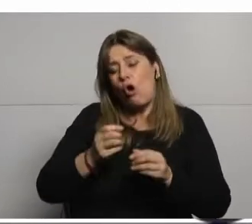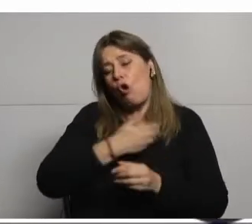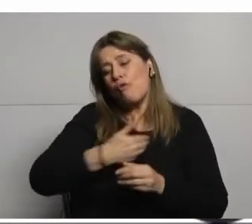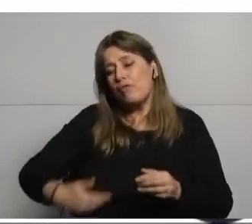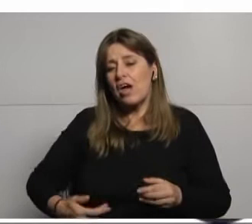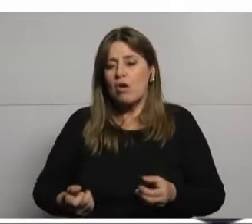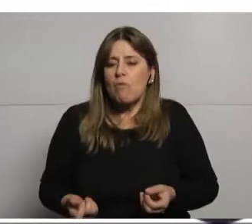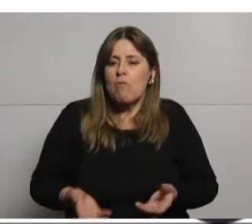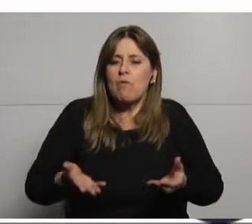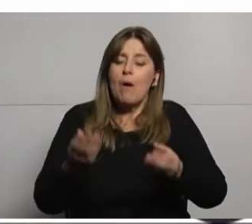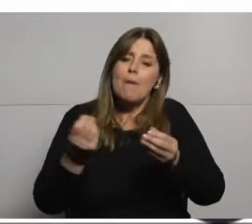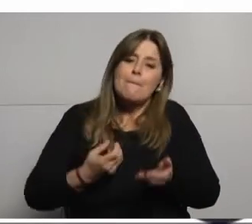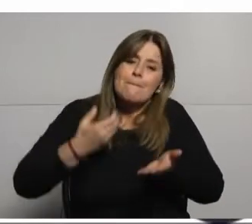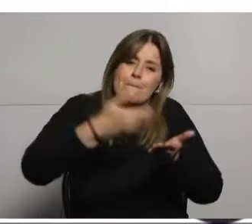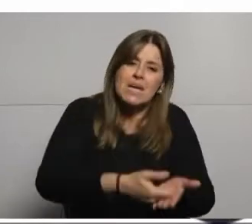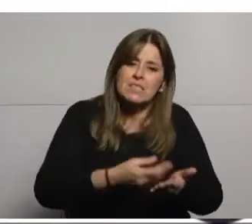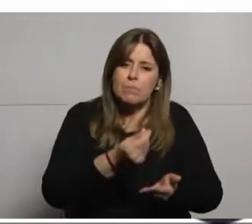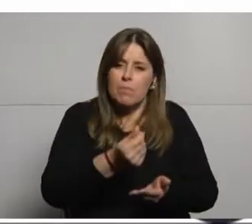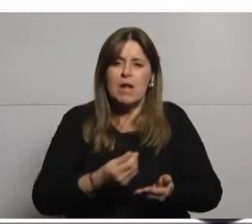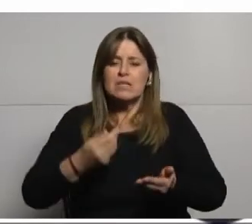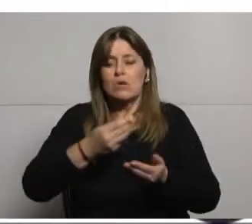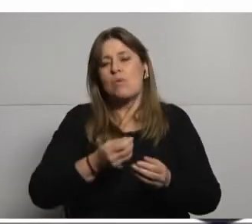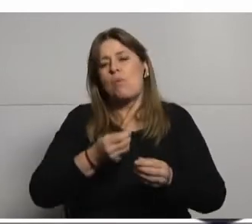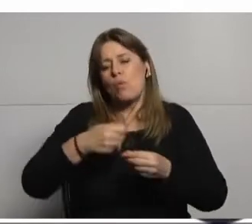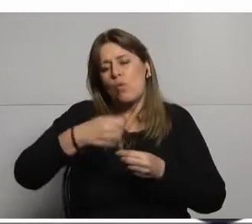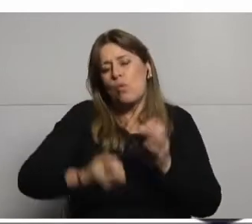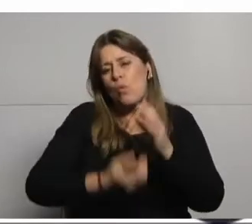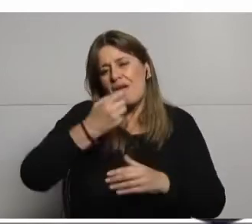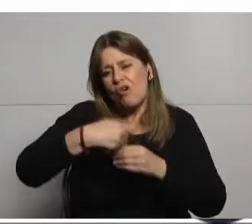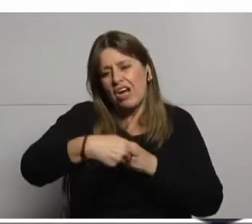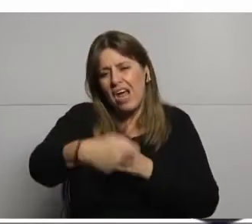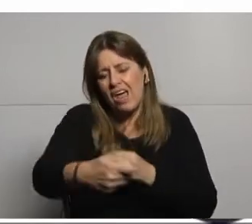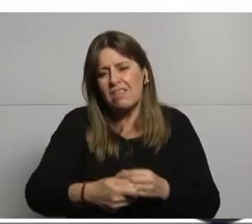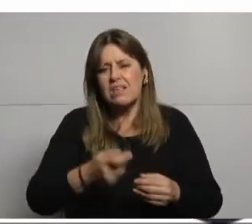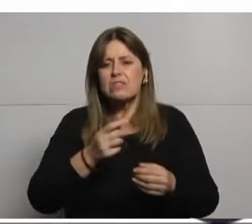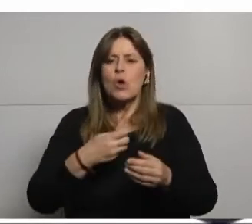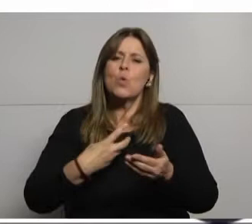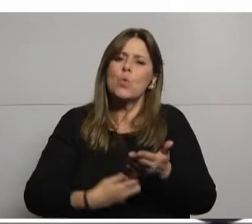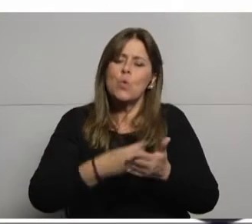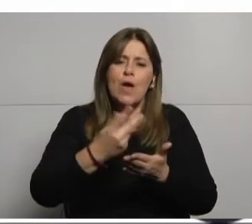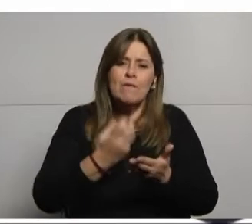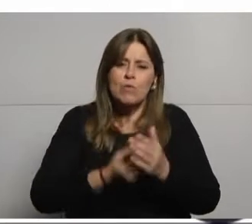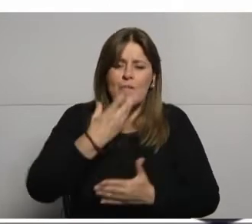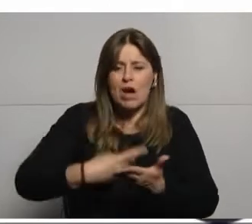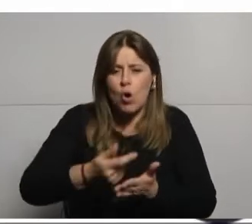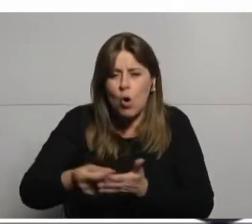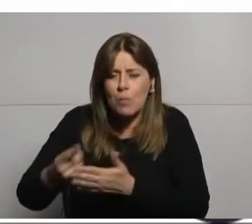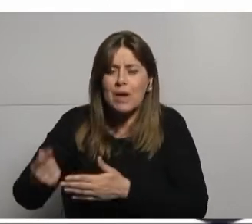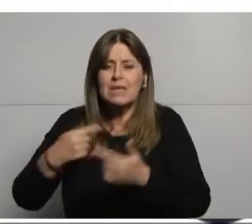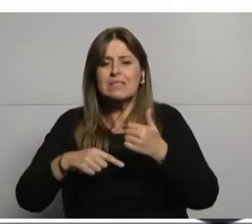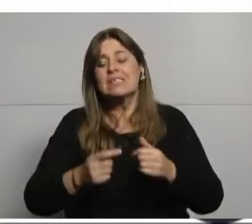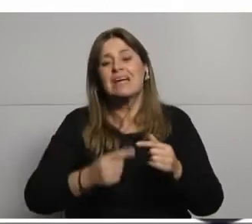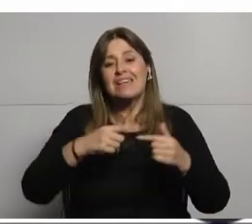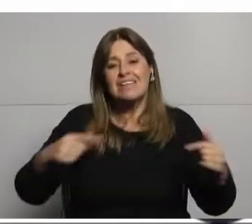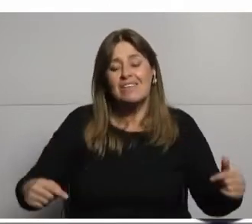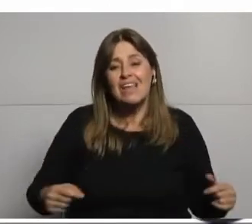a hacer más inversiones, eso genera nuevos créditos operativos, nuevas compras, y ahí hemos visto la actividad de la sociedad civil también